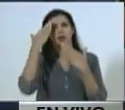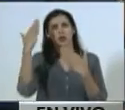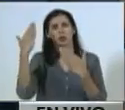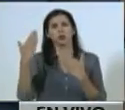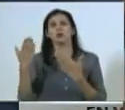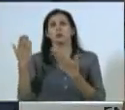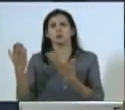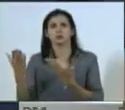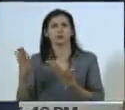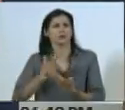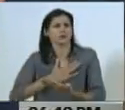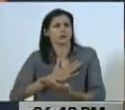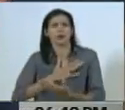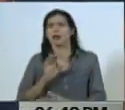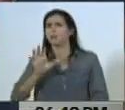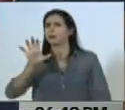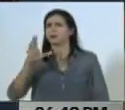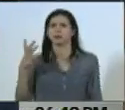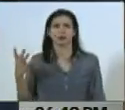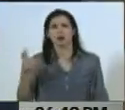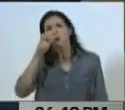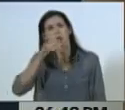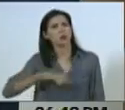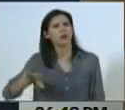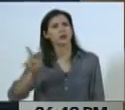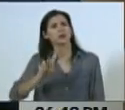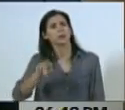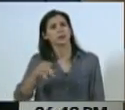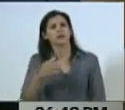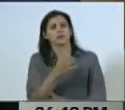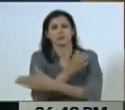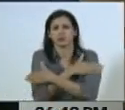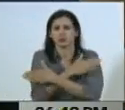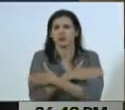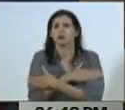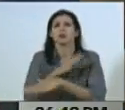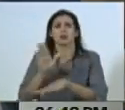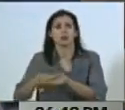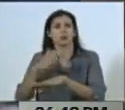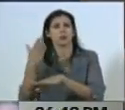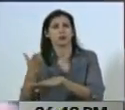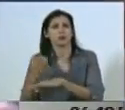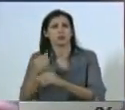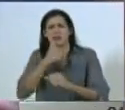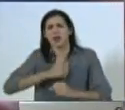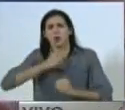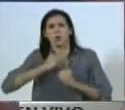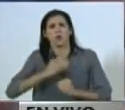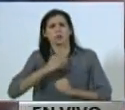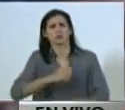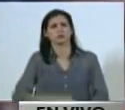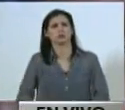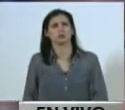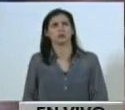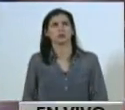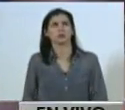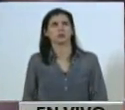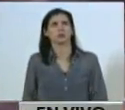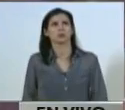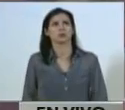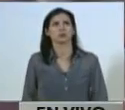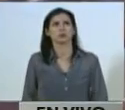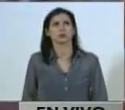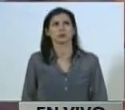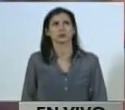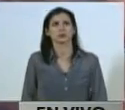su patriotismo y al pueblo venezolano felicitarle por su resiliencia. There is no single country in OPEC,